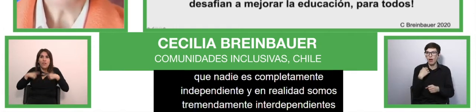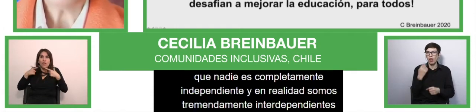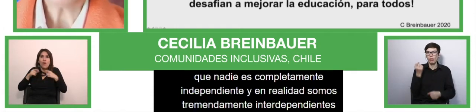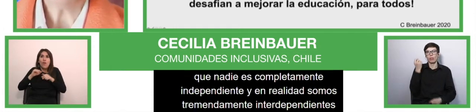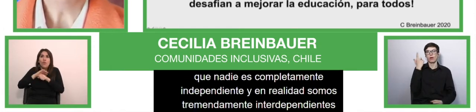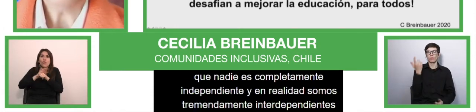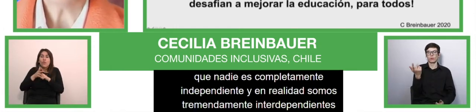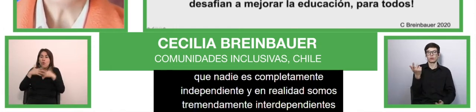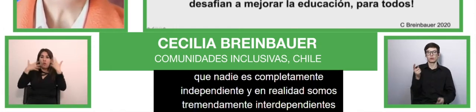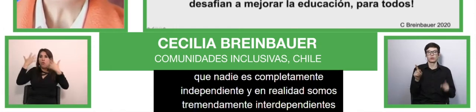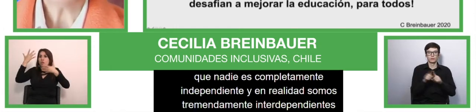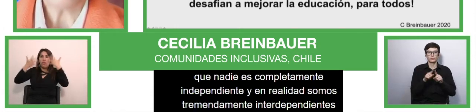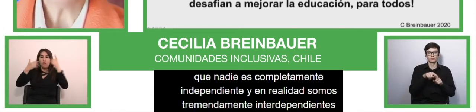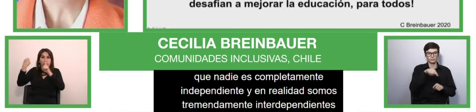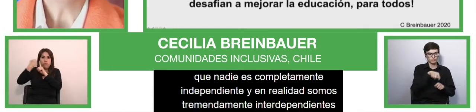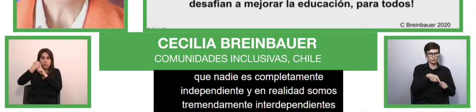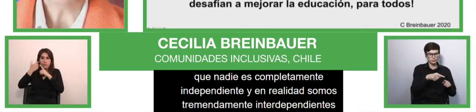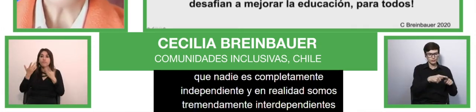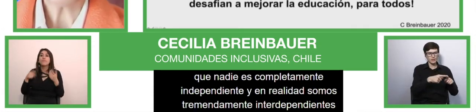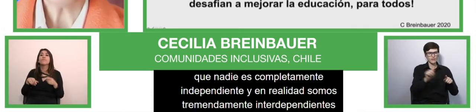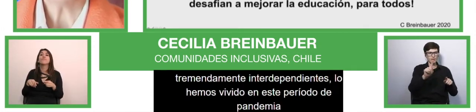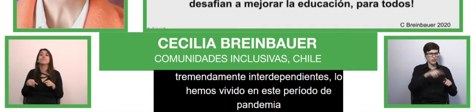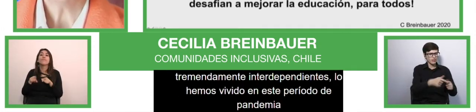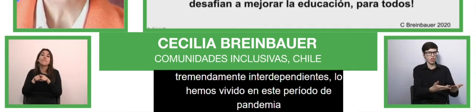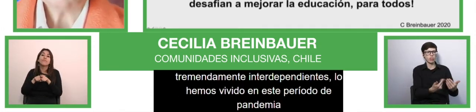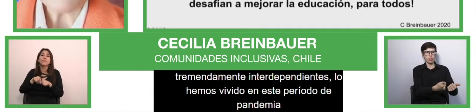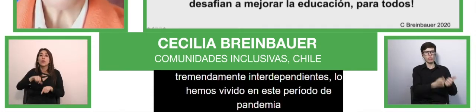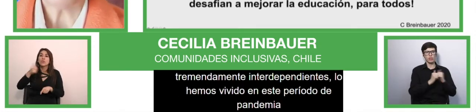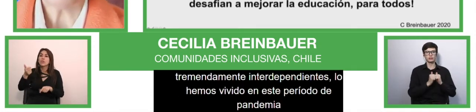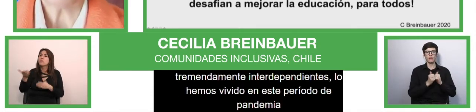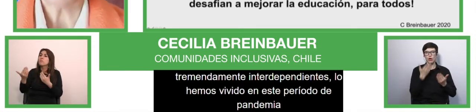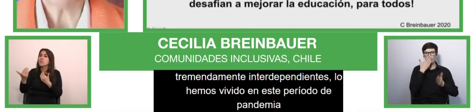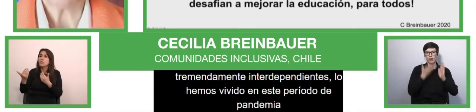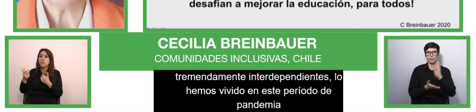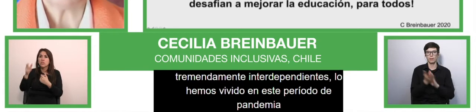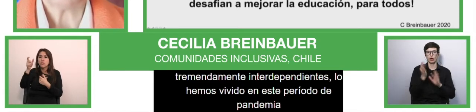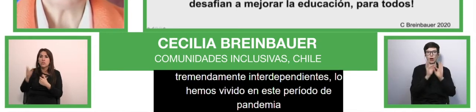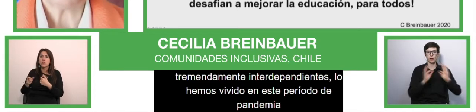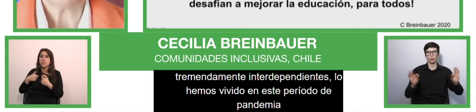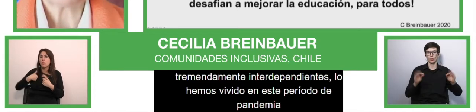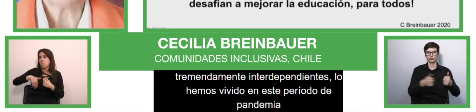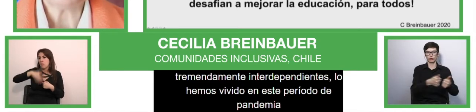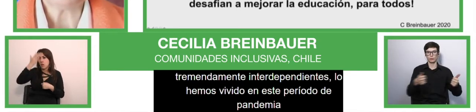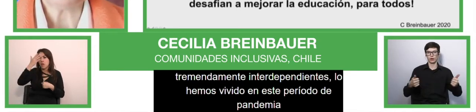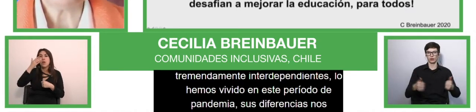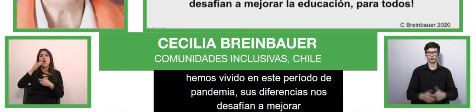diferencias nos desafían a mejorar la educación para todos